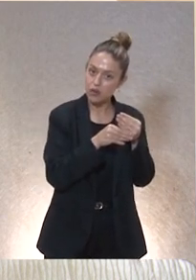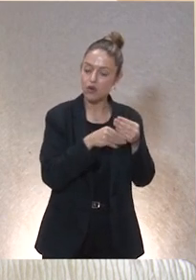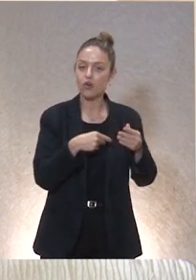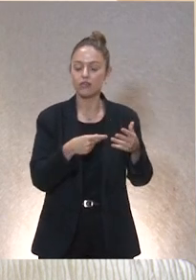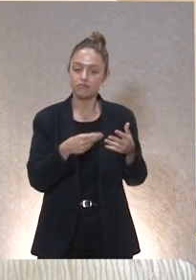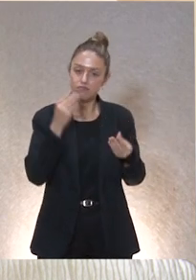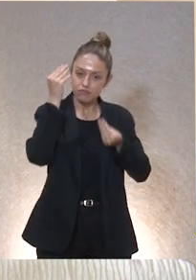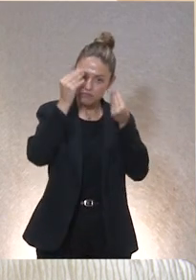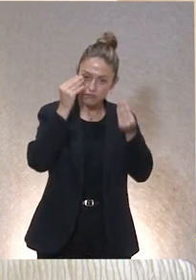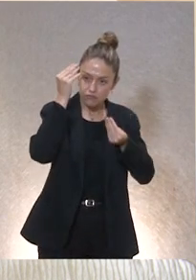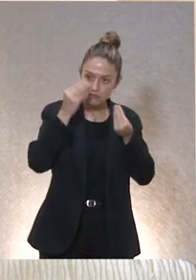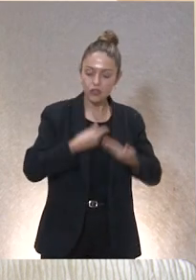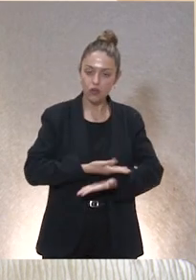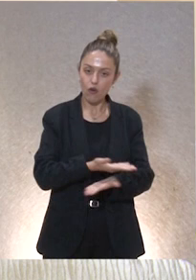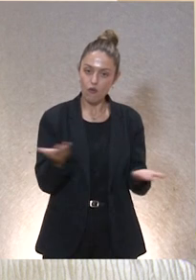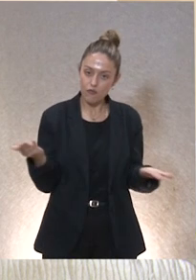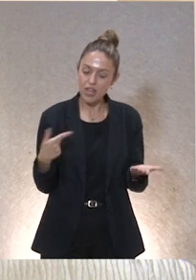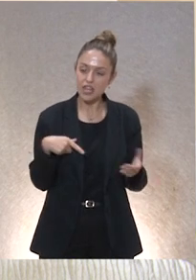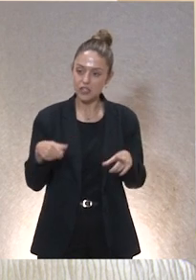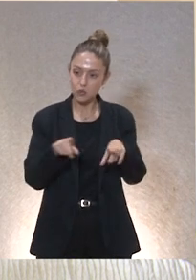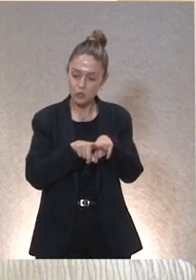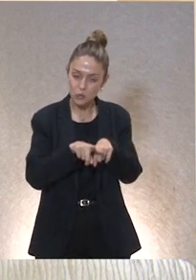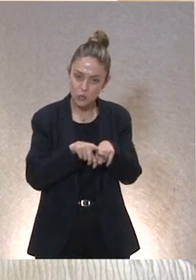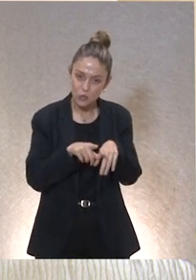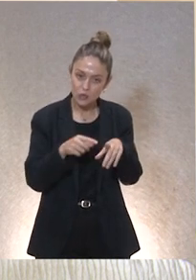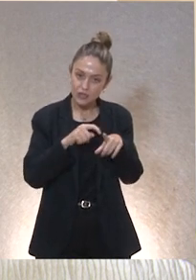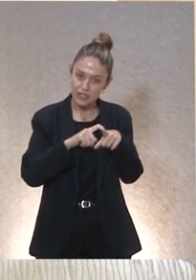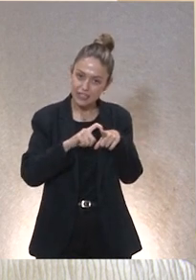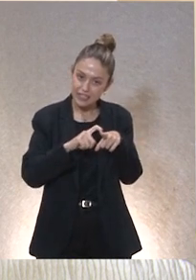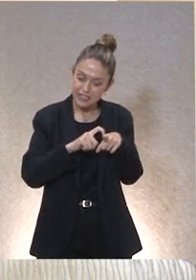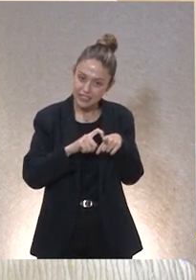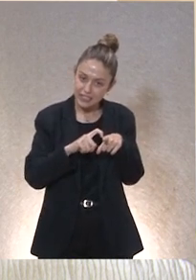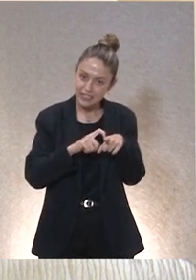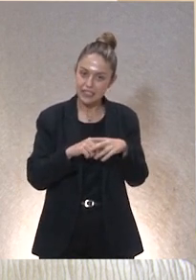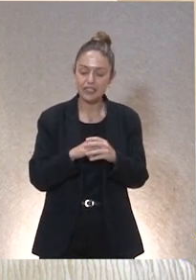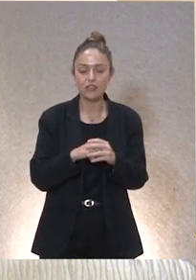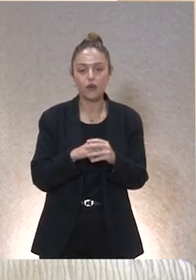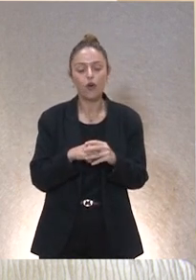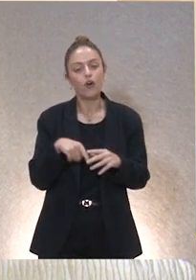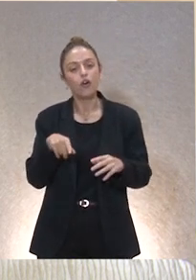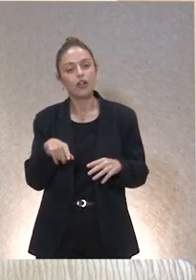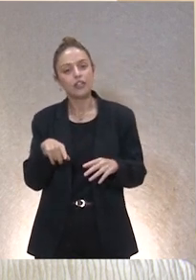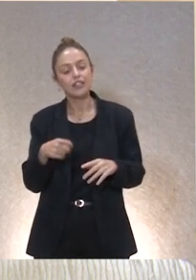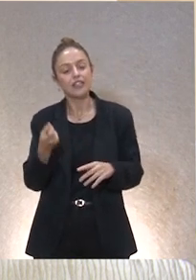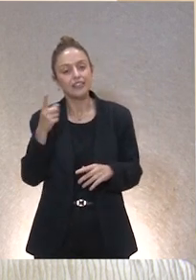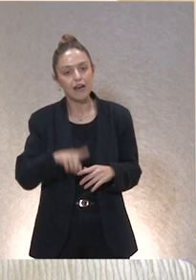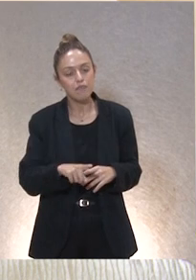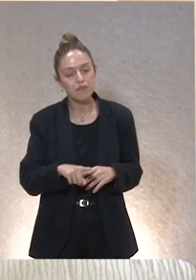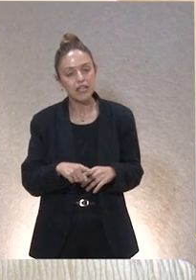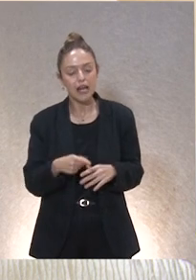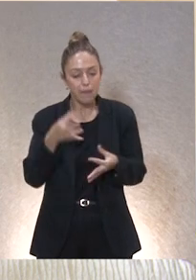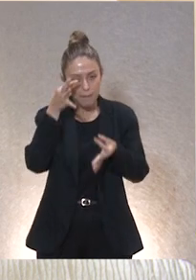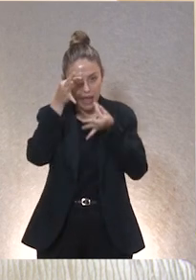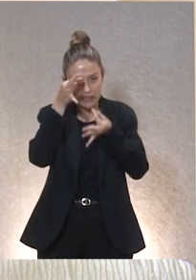reflexiones poder confiar en tu buen criterio en el análisis de los central de los asuntos pero también teniendo en cuenta todos los